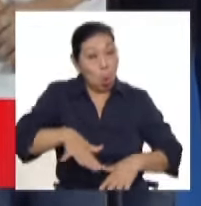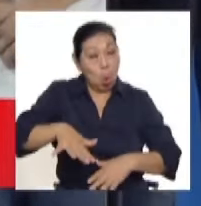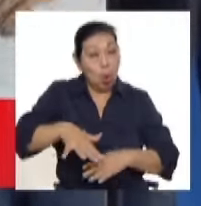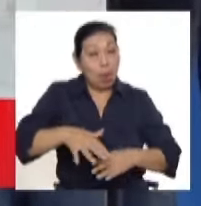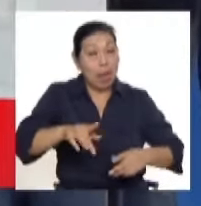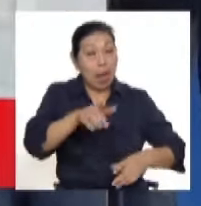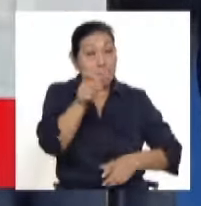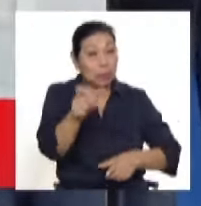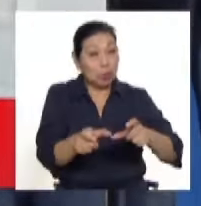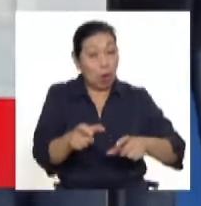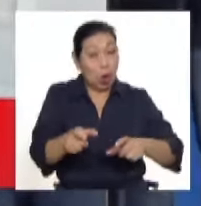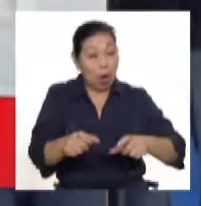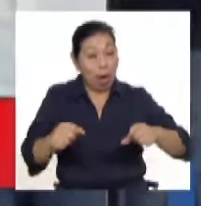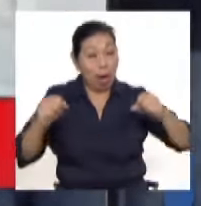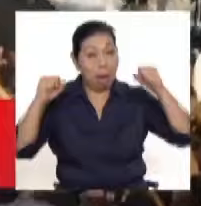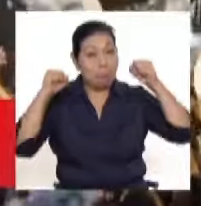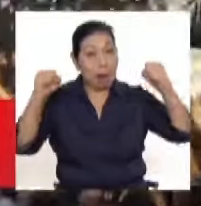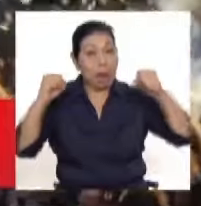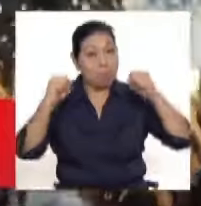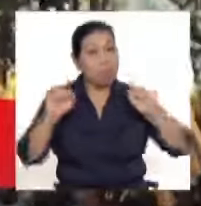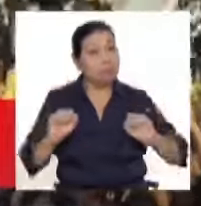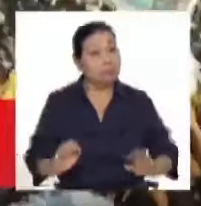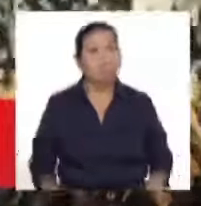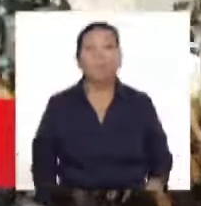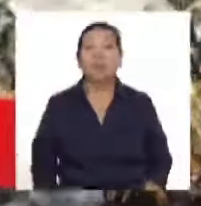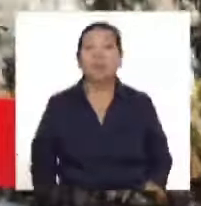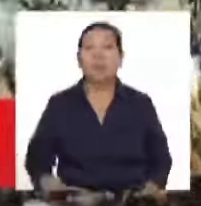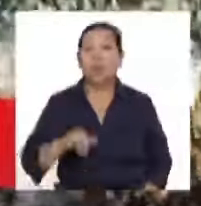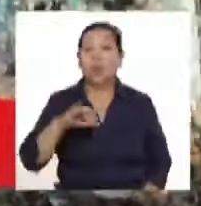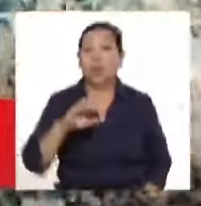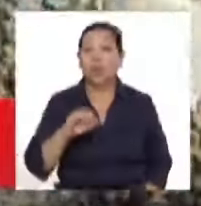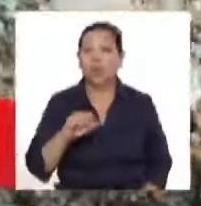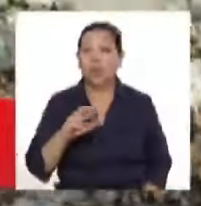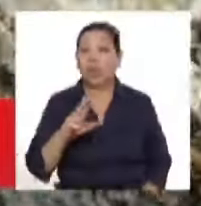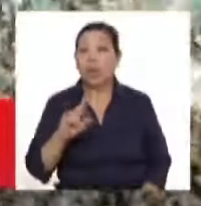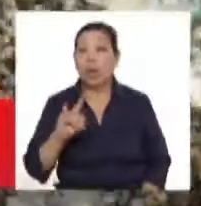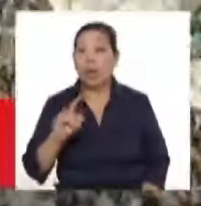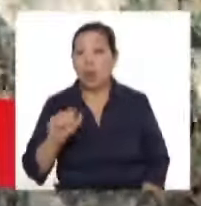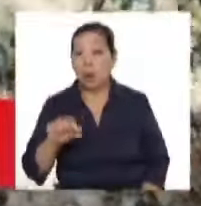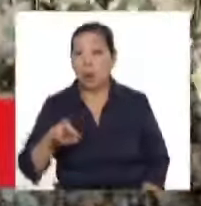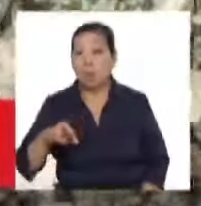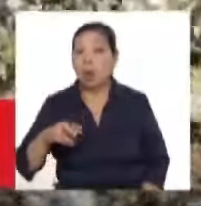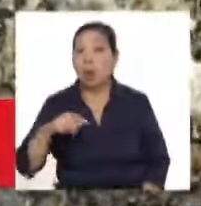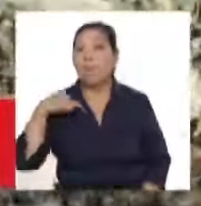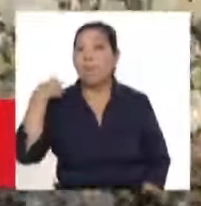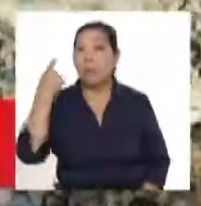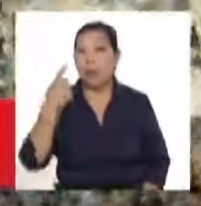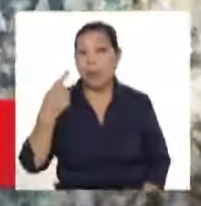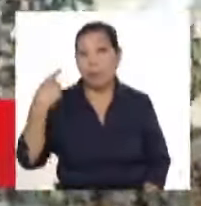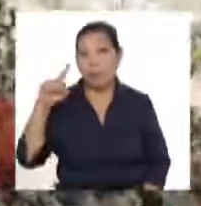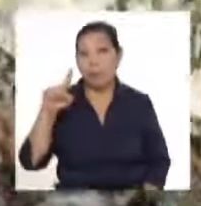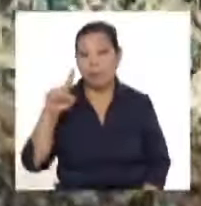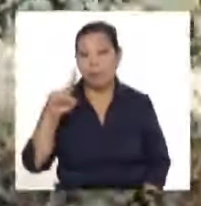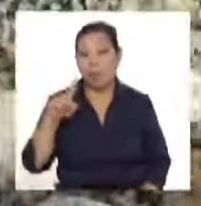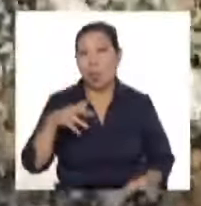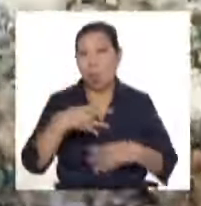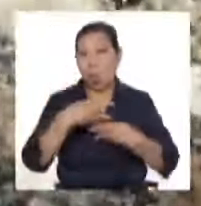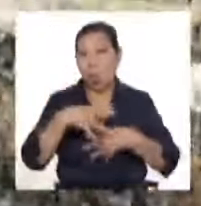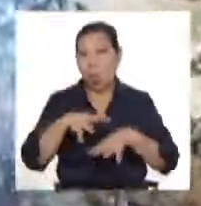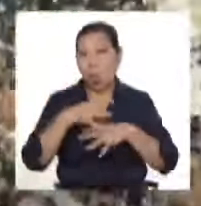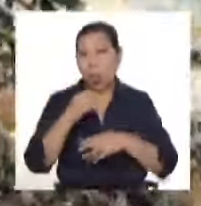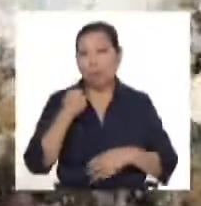las calles. José Raúl Mulino asumirá el poder el próximo 1 de julio.